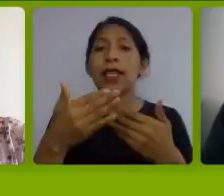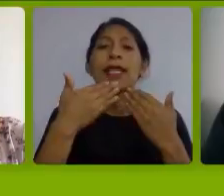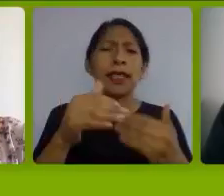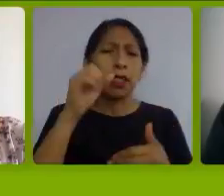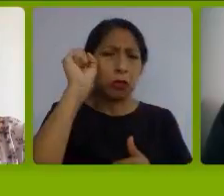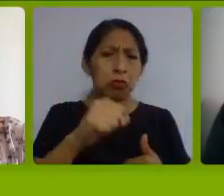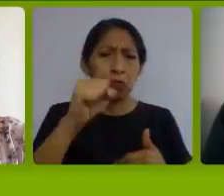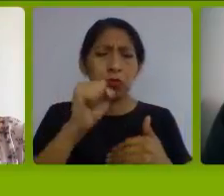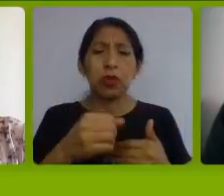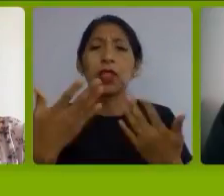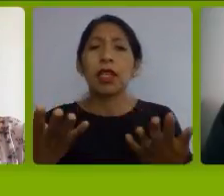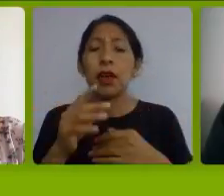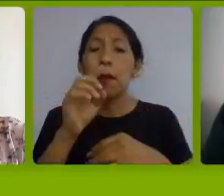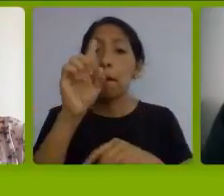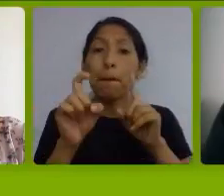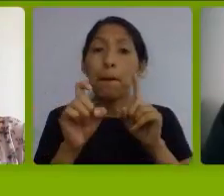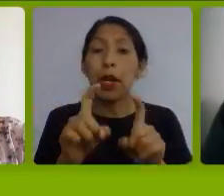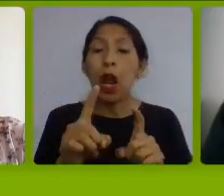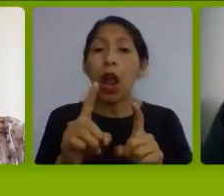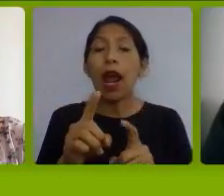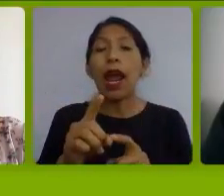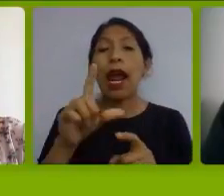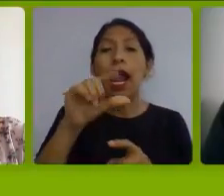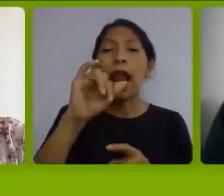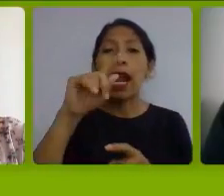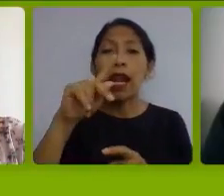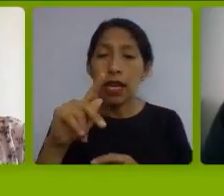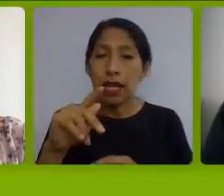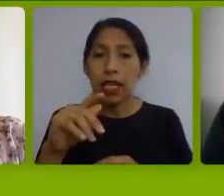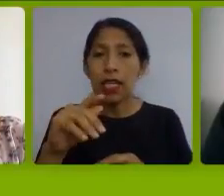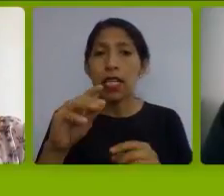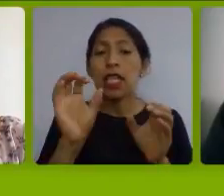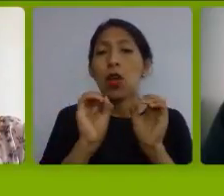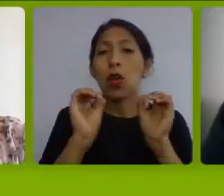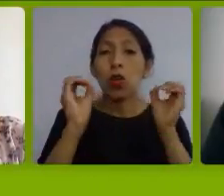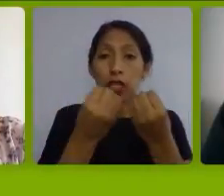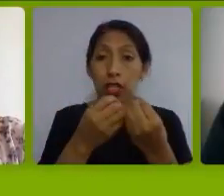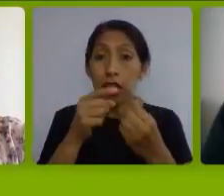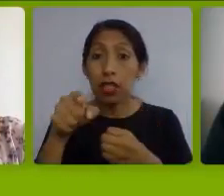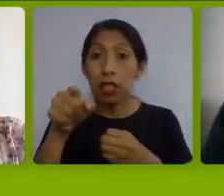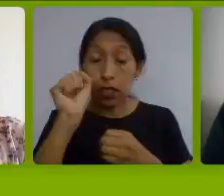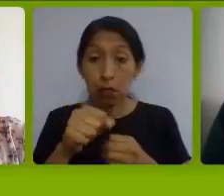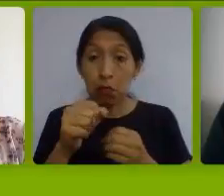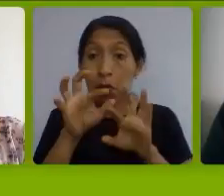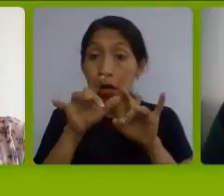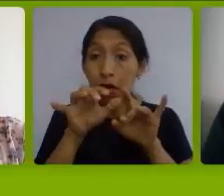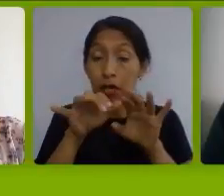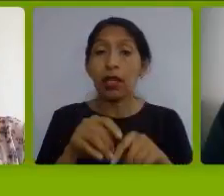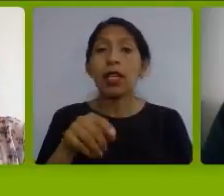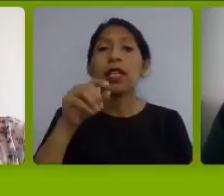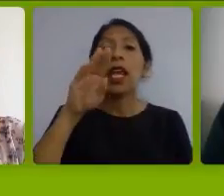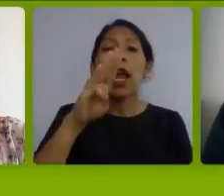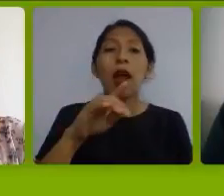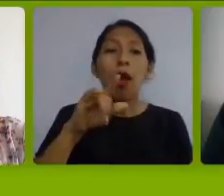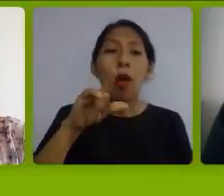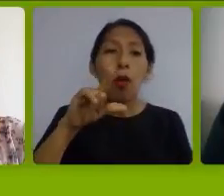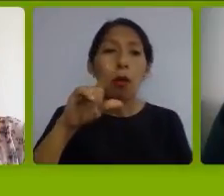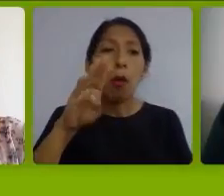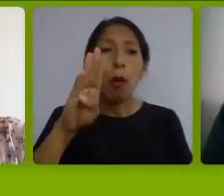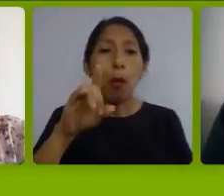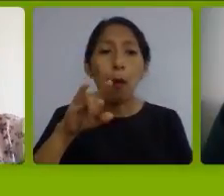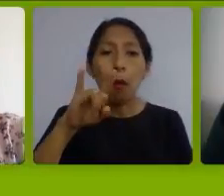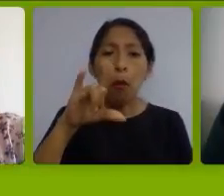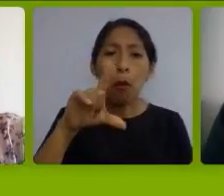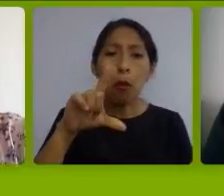gracias. Me preguntan también por el link de organización que dice que indicaste para que se puedan inscribir. Sí, esta es la de Blue Sky Wildlife.